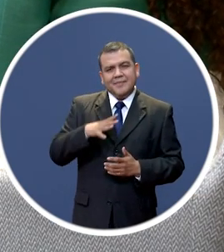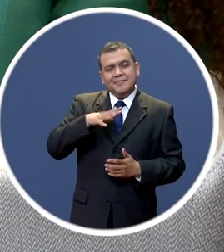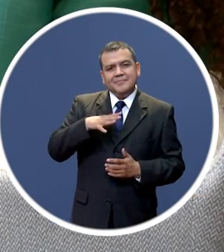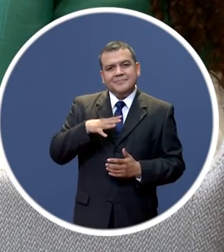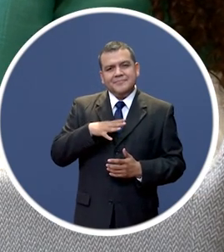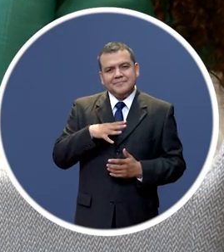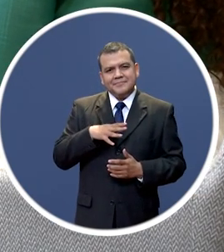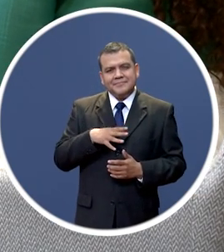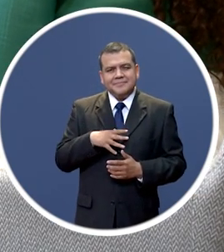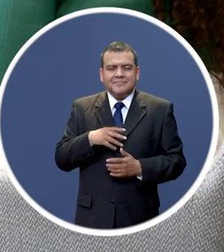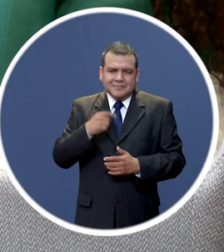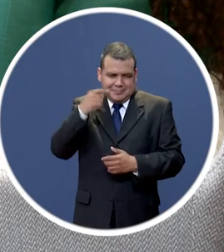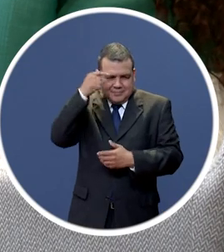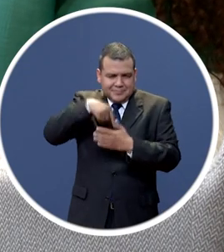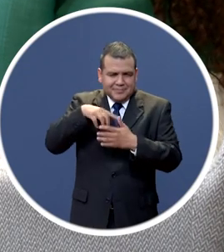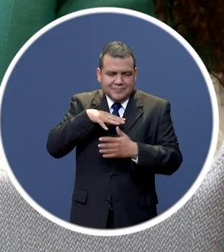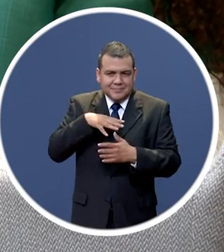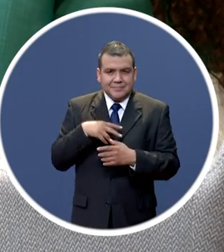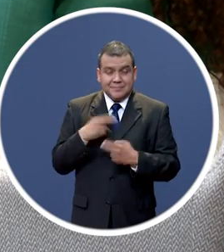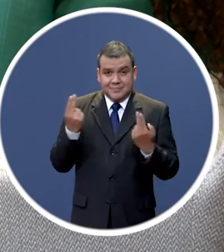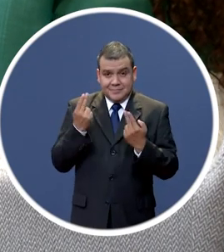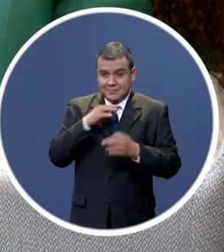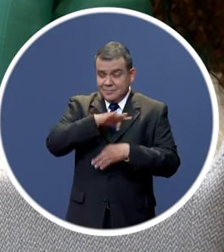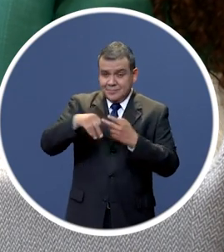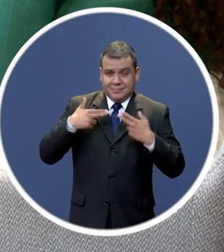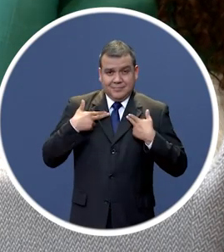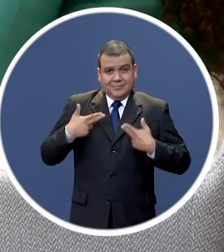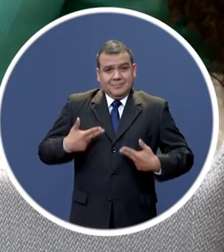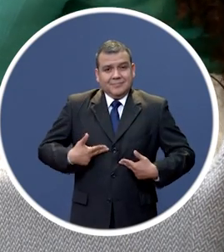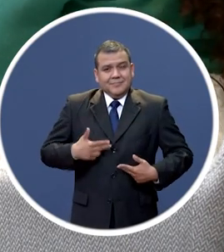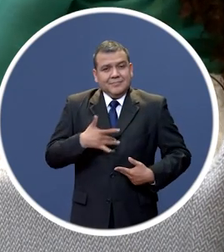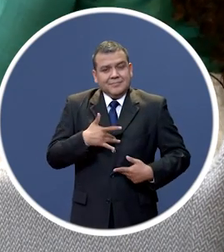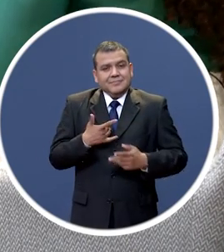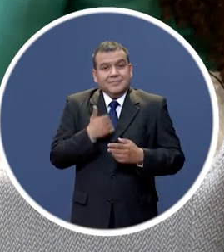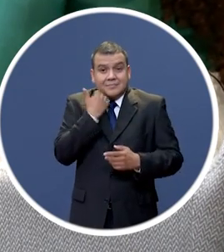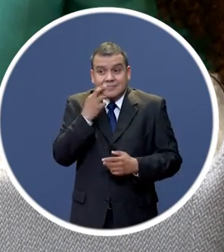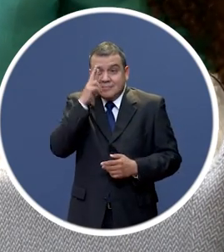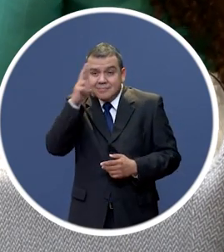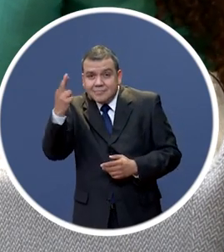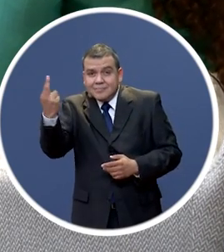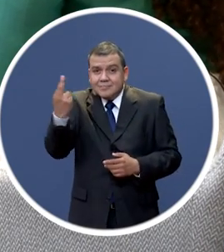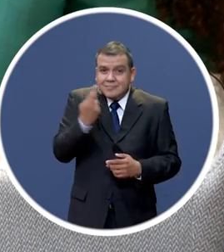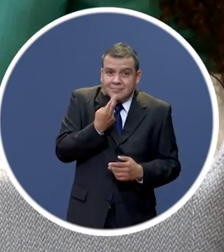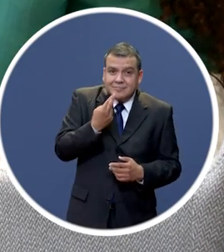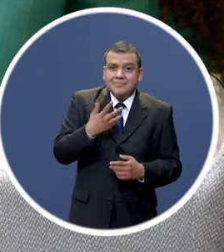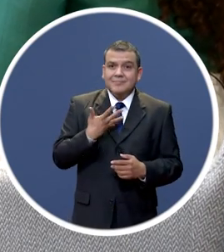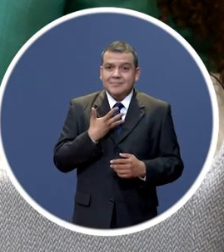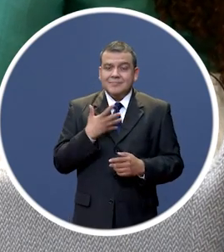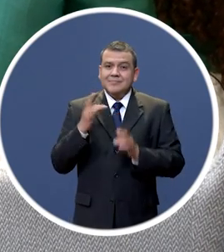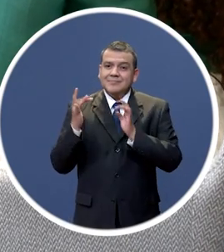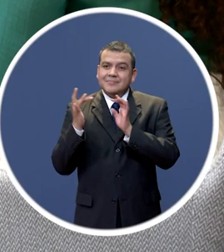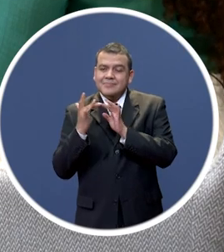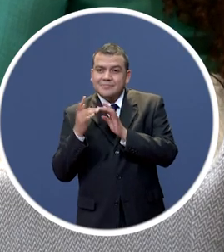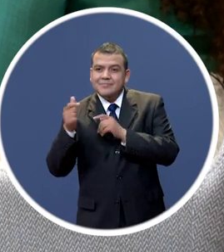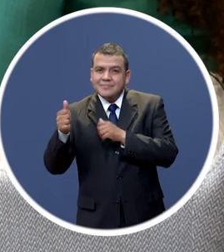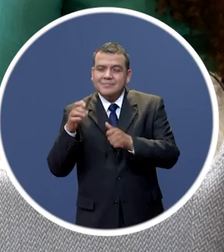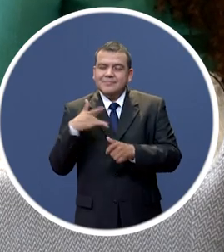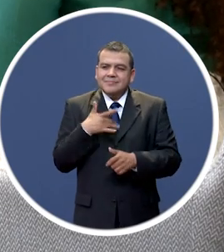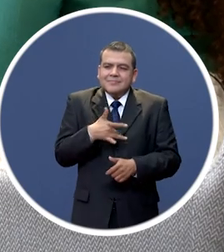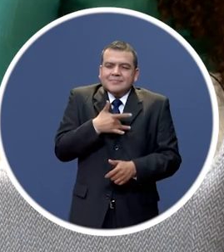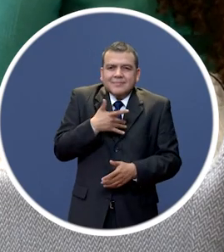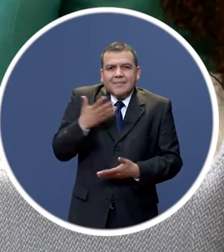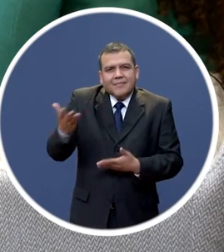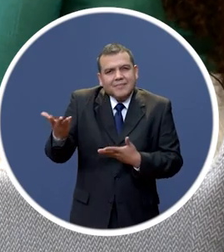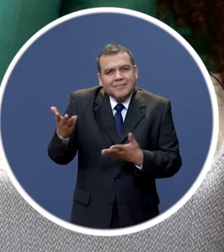Hay la necesidad, creo, de todos como seres humanos de mayor respeto, de mayor contacto, de mayor sensibilidad hacia el